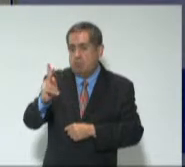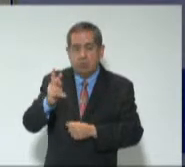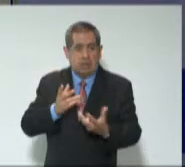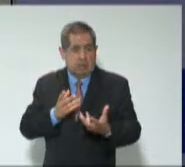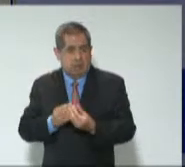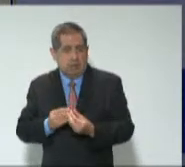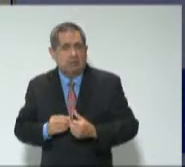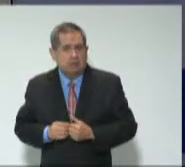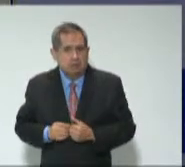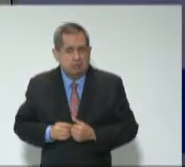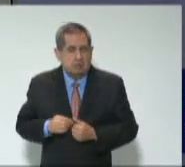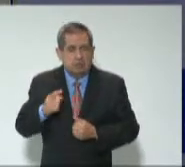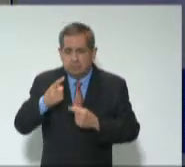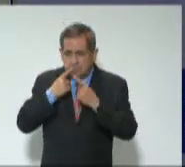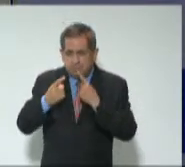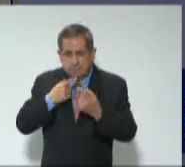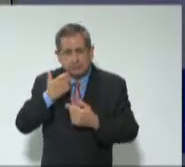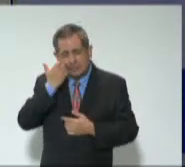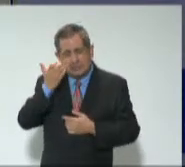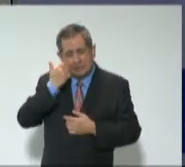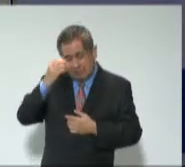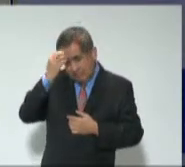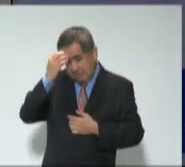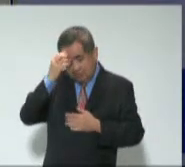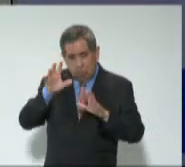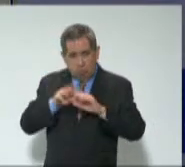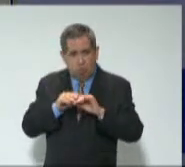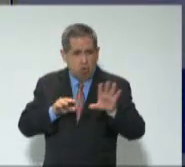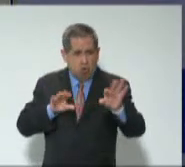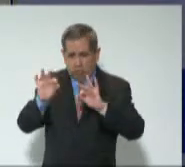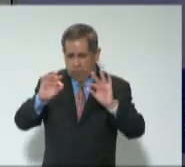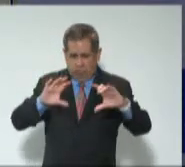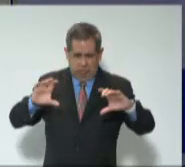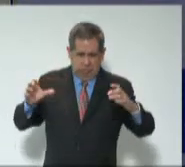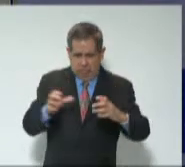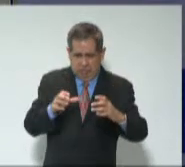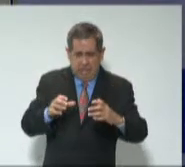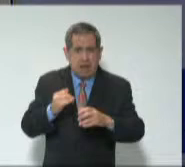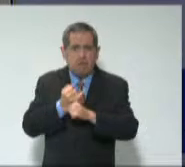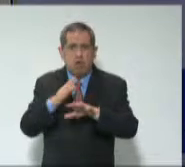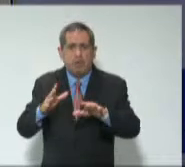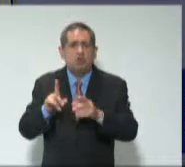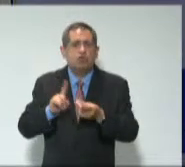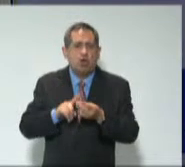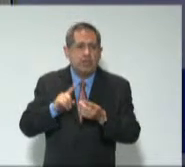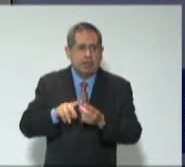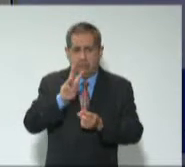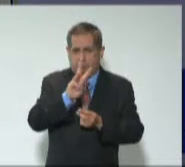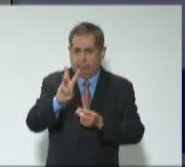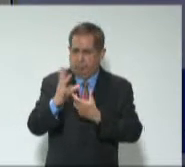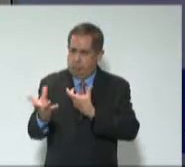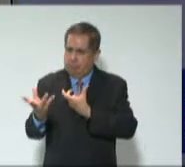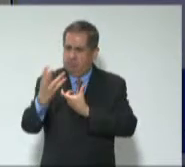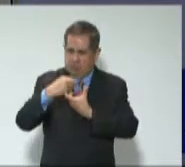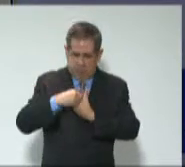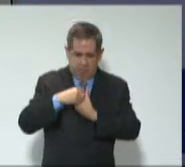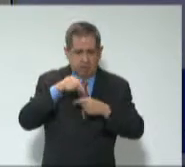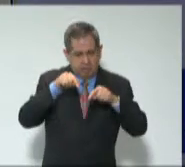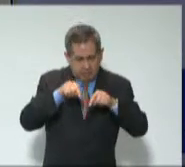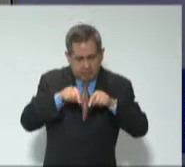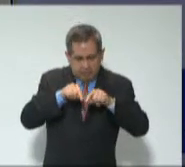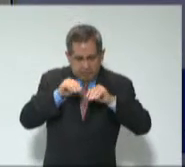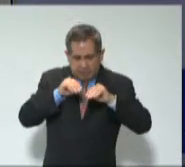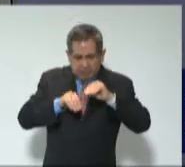lo que buscamos con él es concentrar en un solo sitio la información sobre las medidas y las